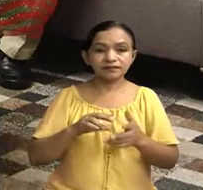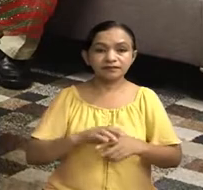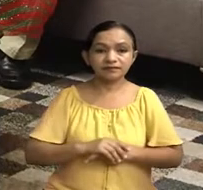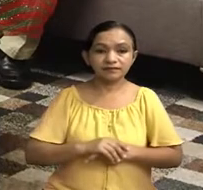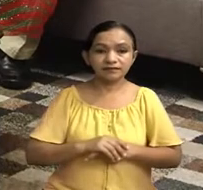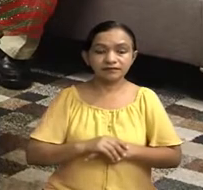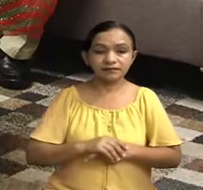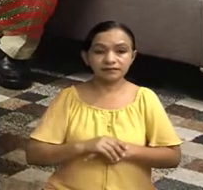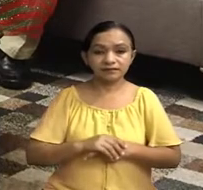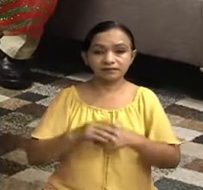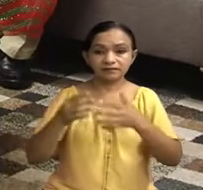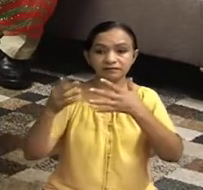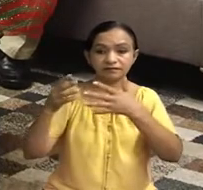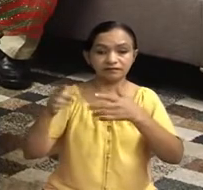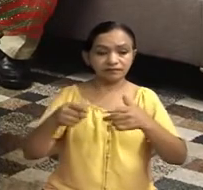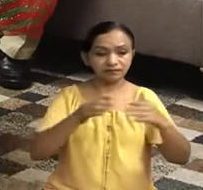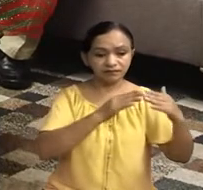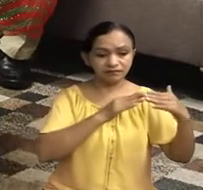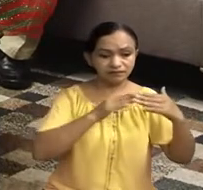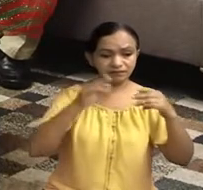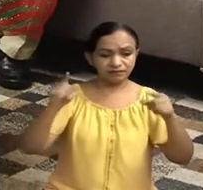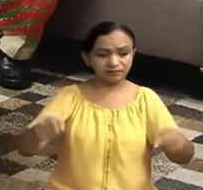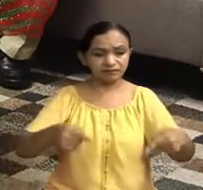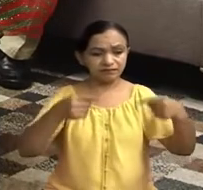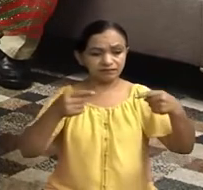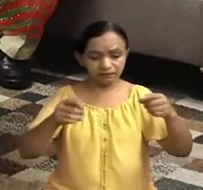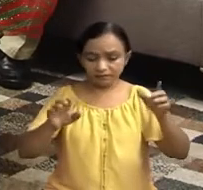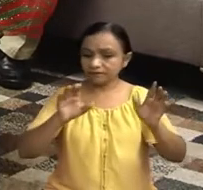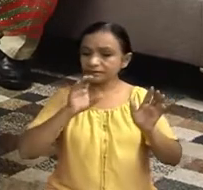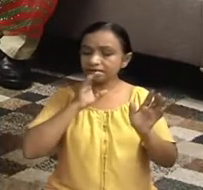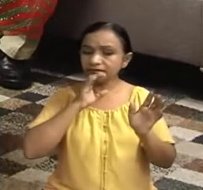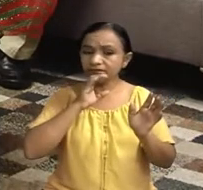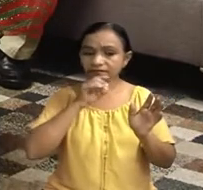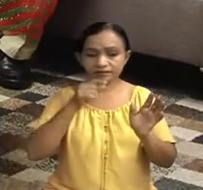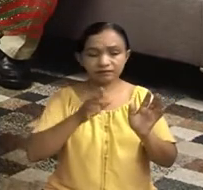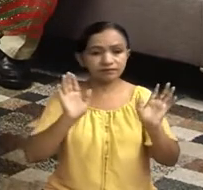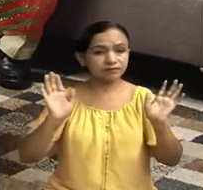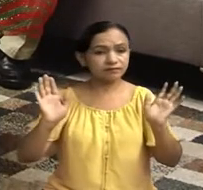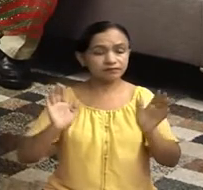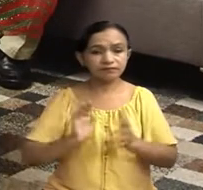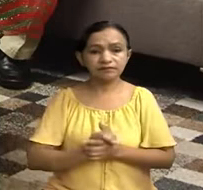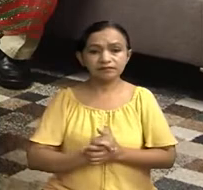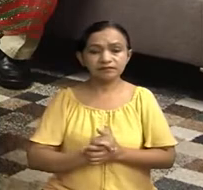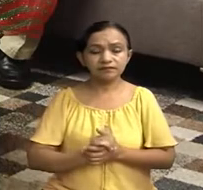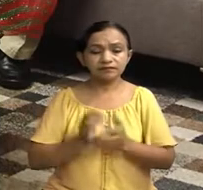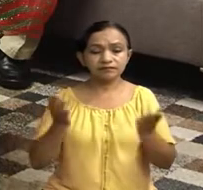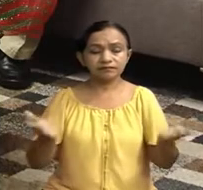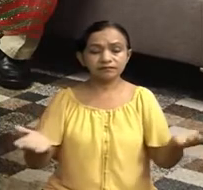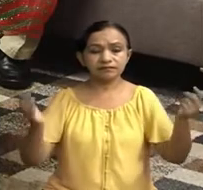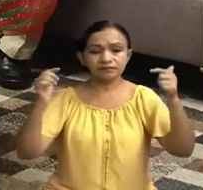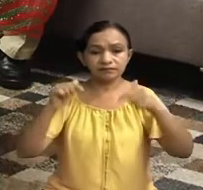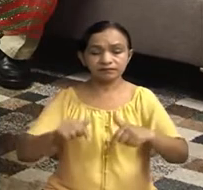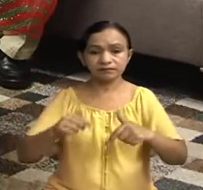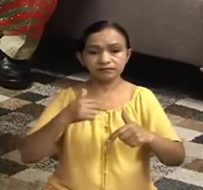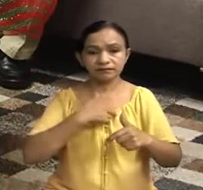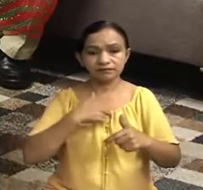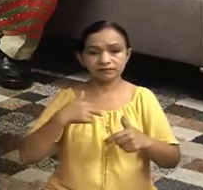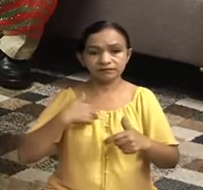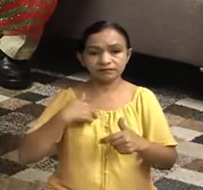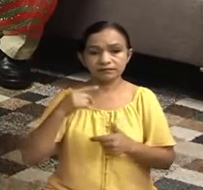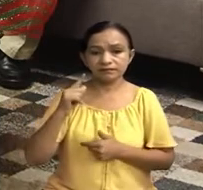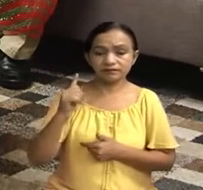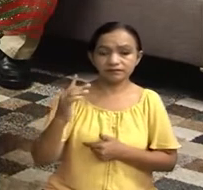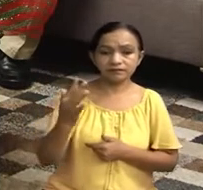ataque de un imperio, sitiar una ciudad, ahí está Cuba prácticamente que ahora resistiendo, casi sitiada, ¿no?, por parte